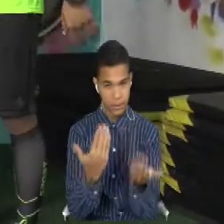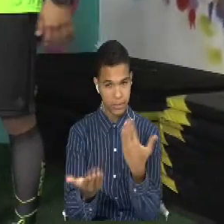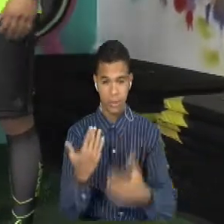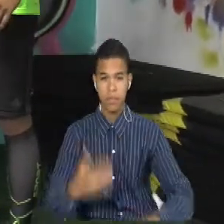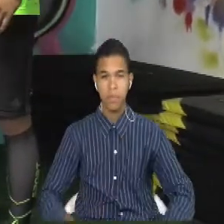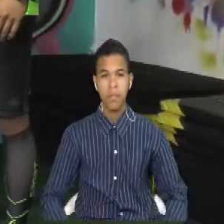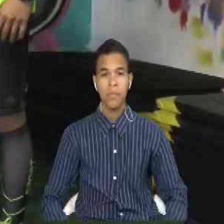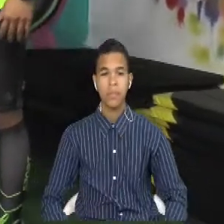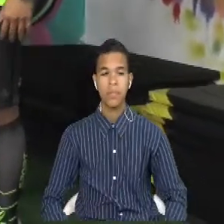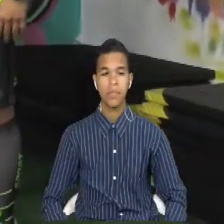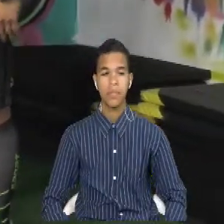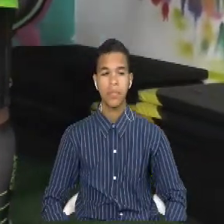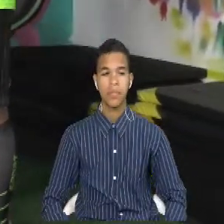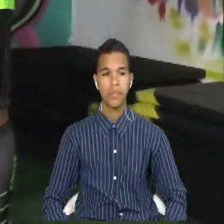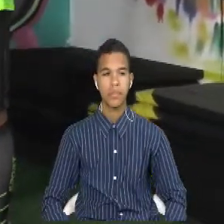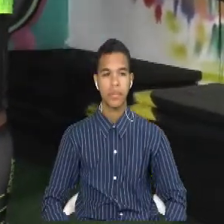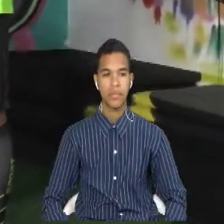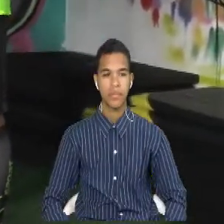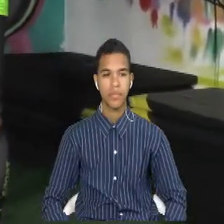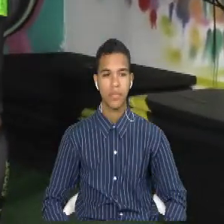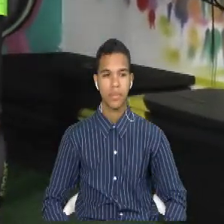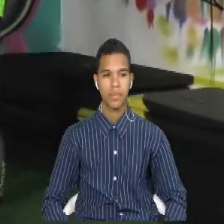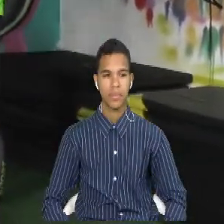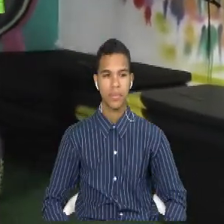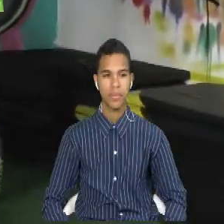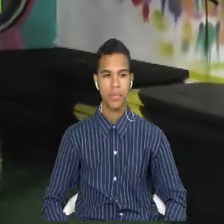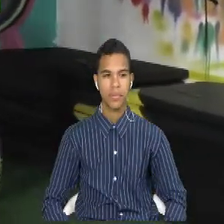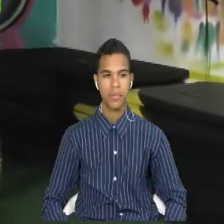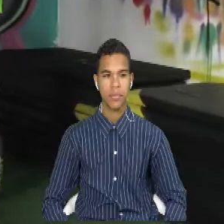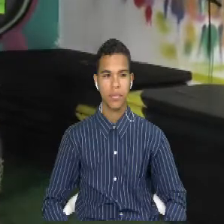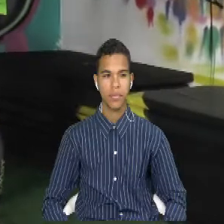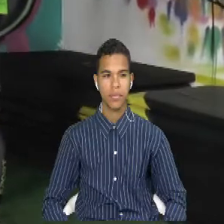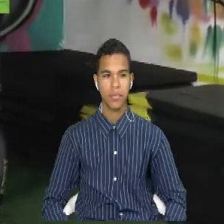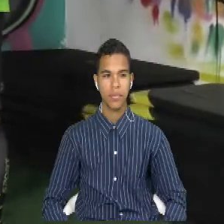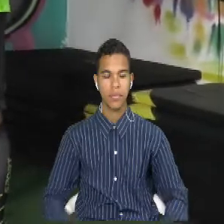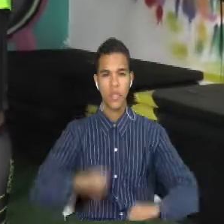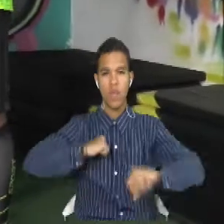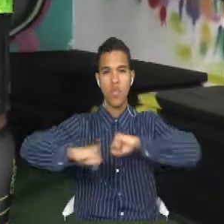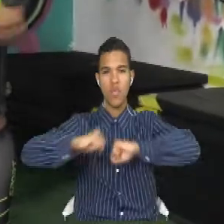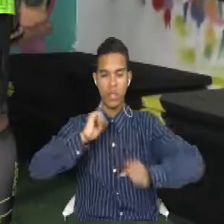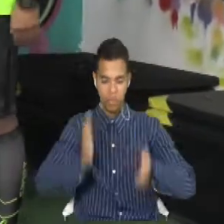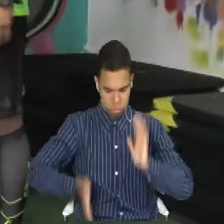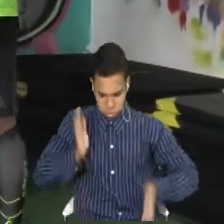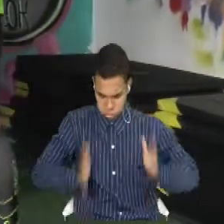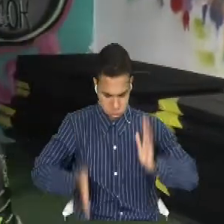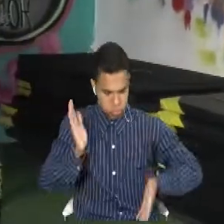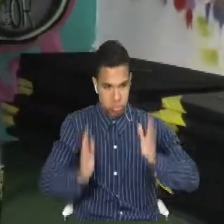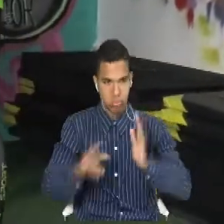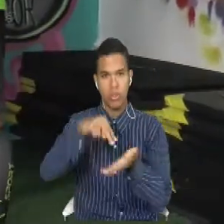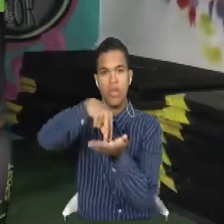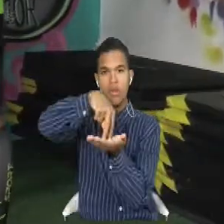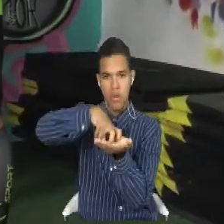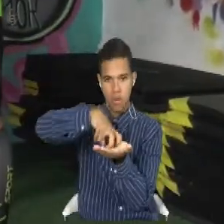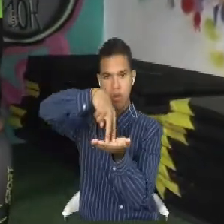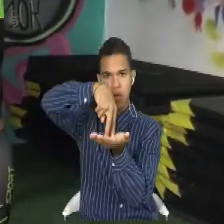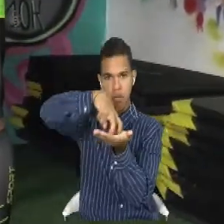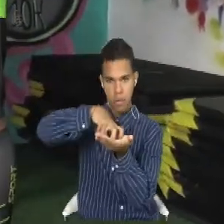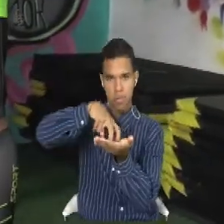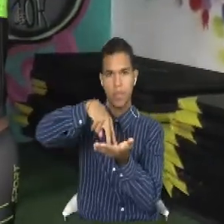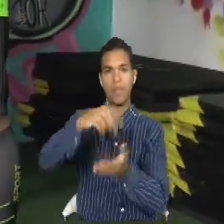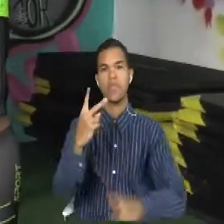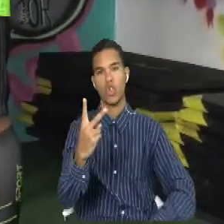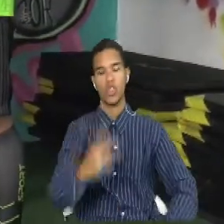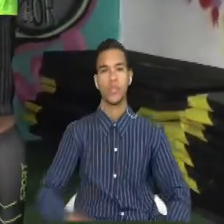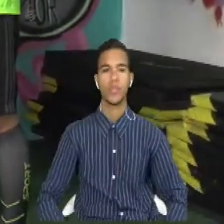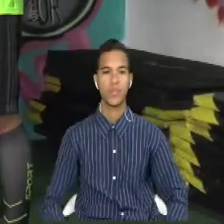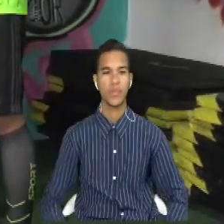vez, 1, 2, mueve los brazos en el skip, mueve los brazos, dale, siguiente, 1 y 2, llevamos